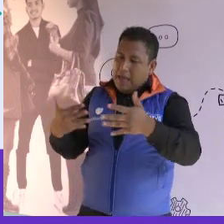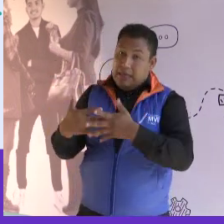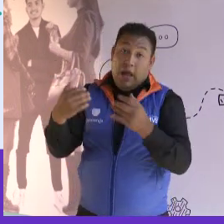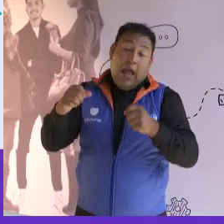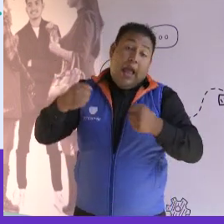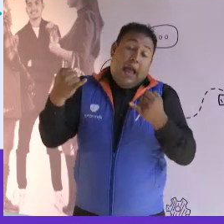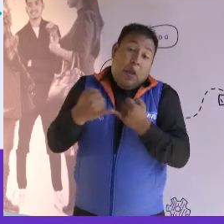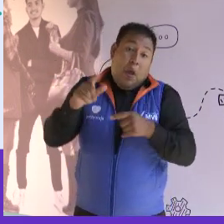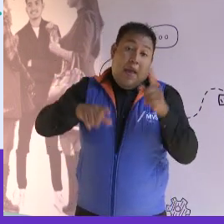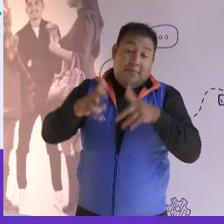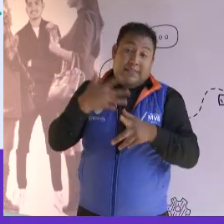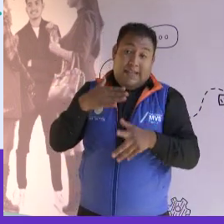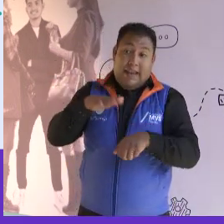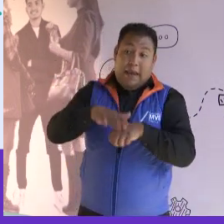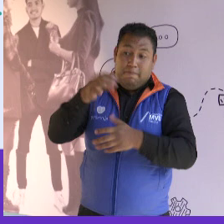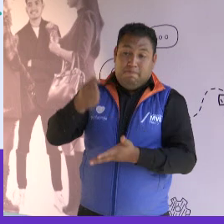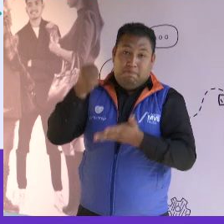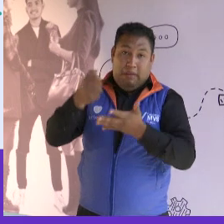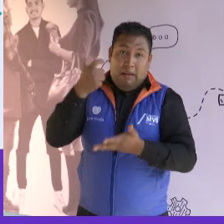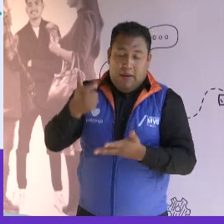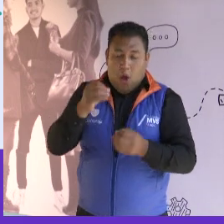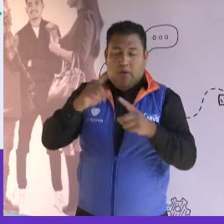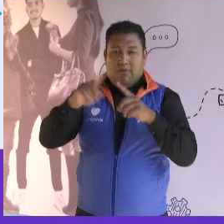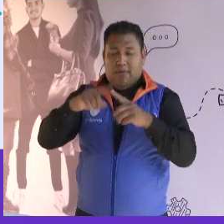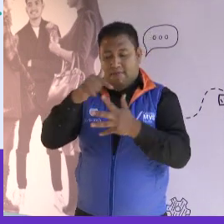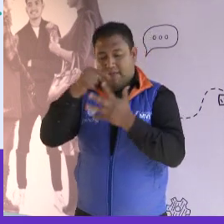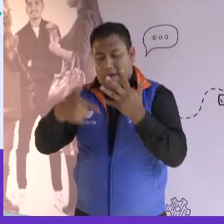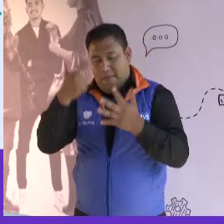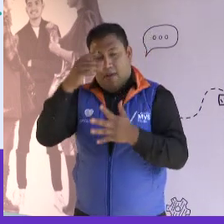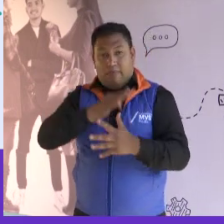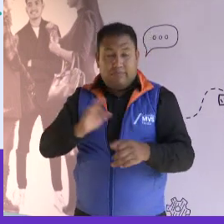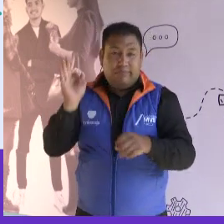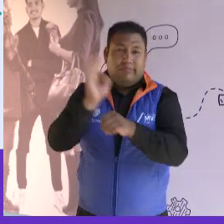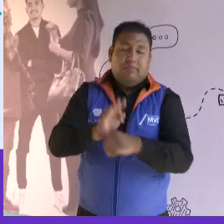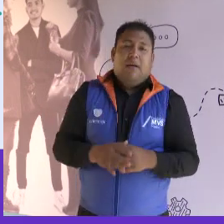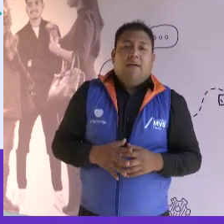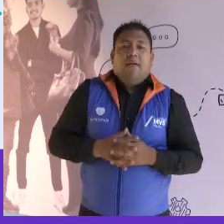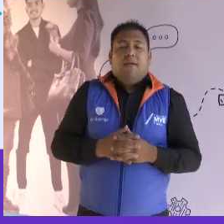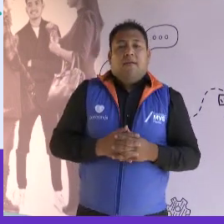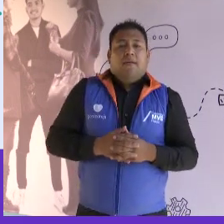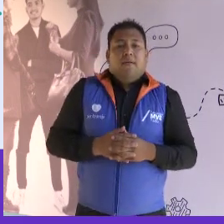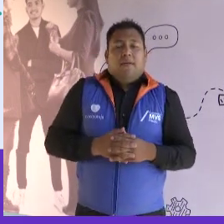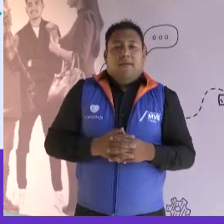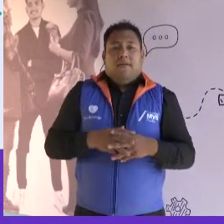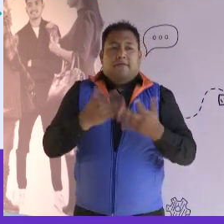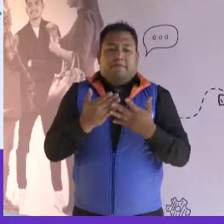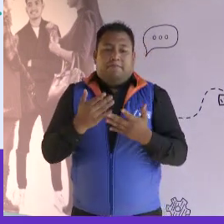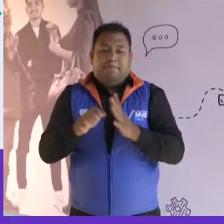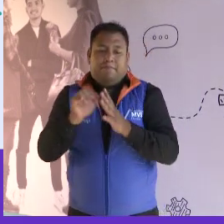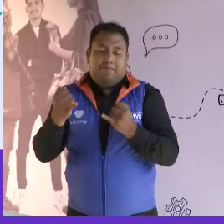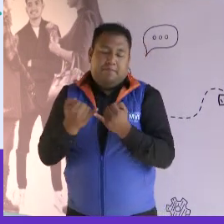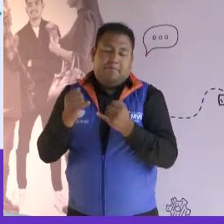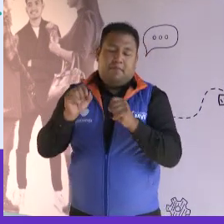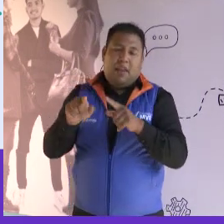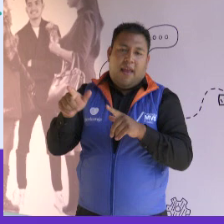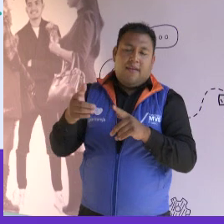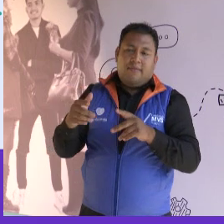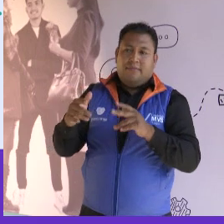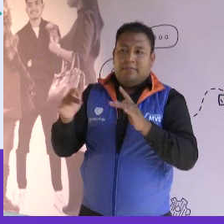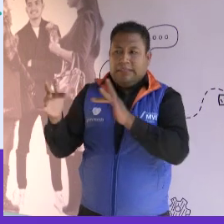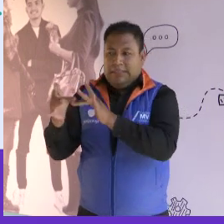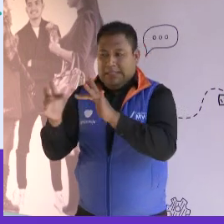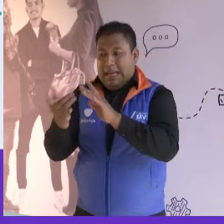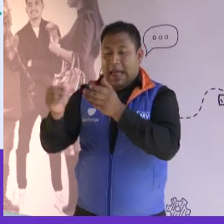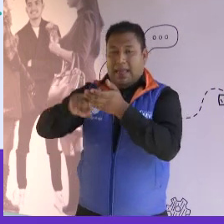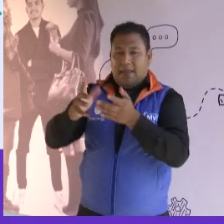¿no? Y a tus voluntarios, que también son una red después de todo interna dentro de tu propia organización, pues también darles como